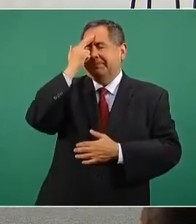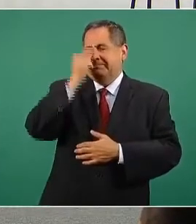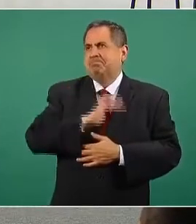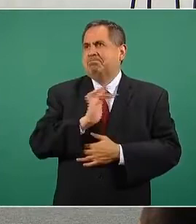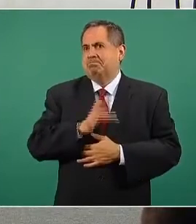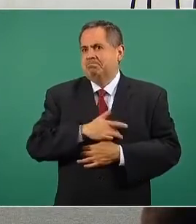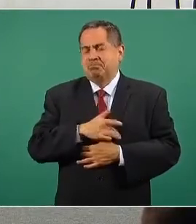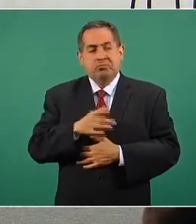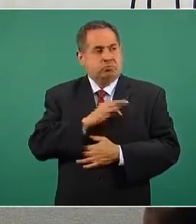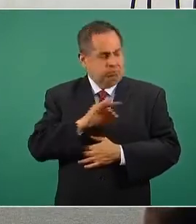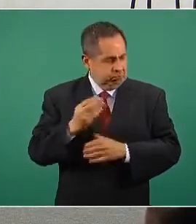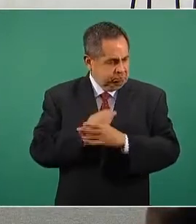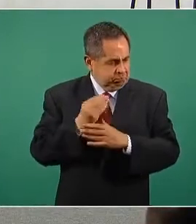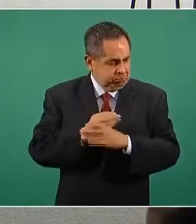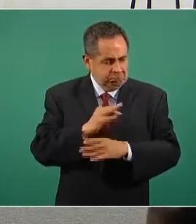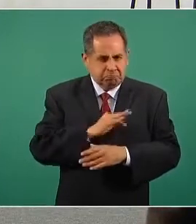clases,